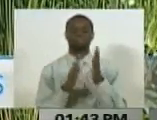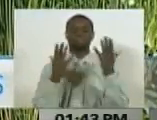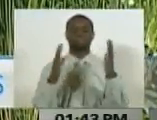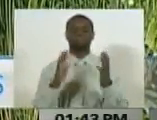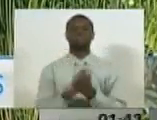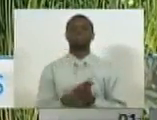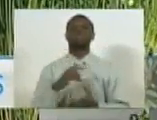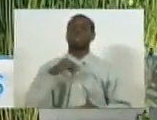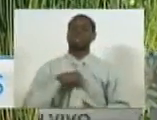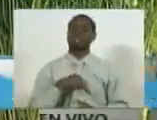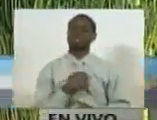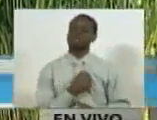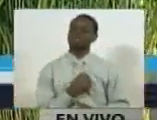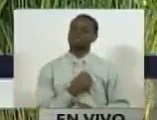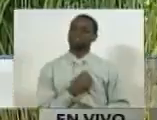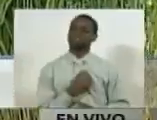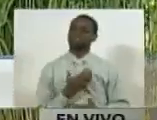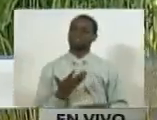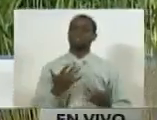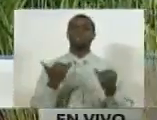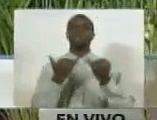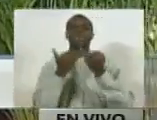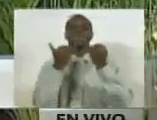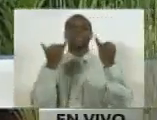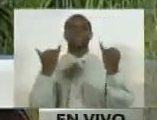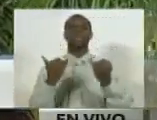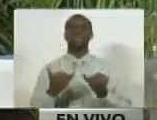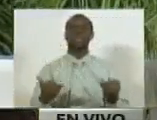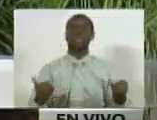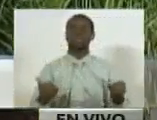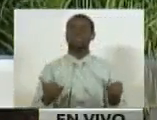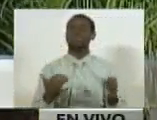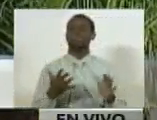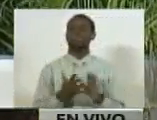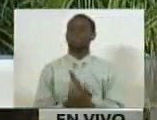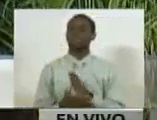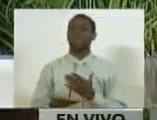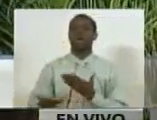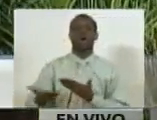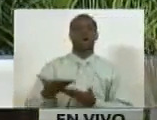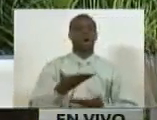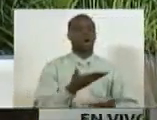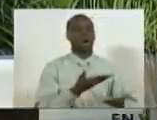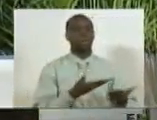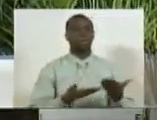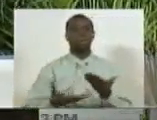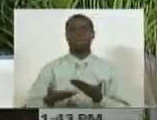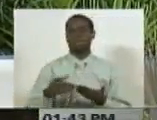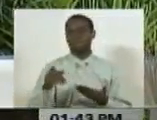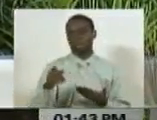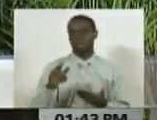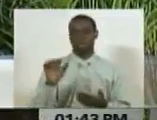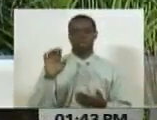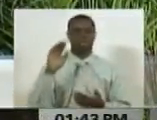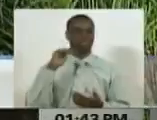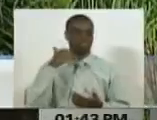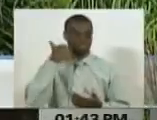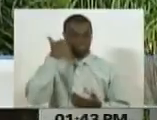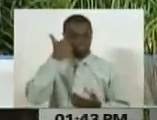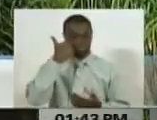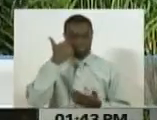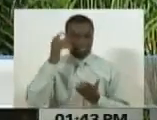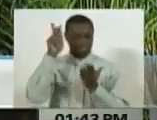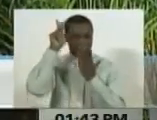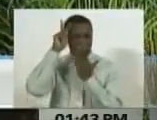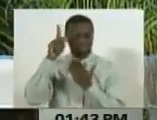sentimos muy felices de compartir, como lo dice Virginia, un saludo